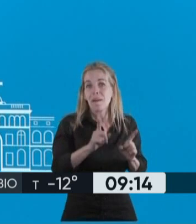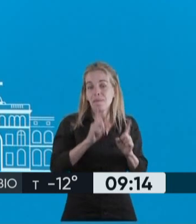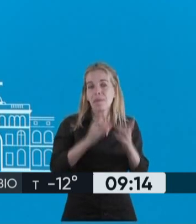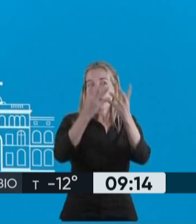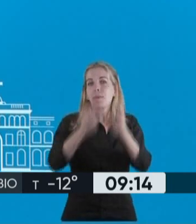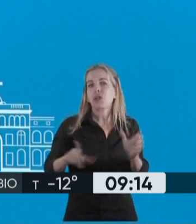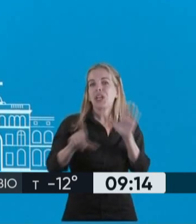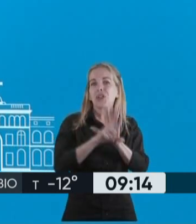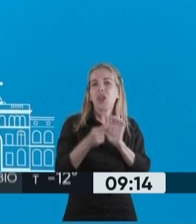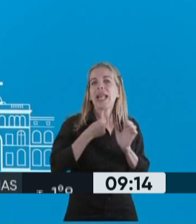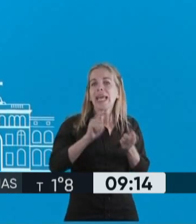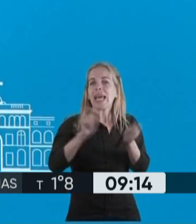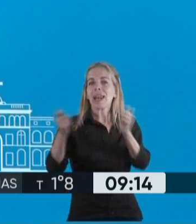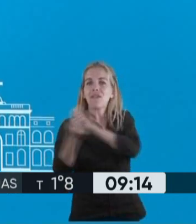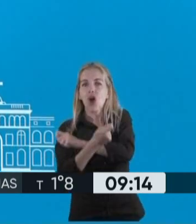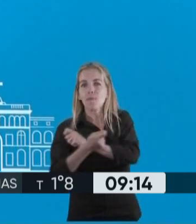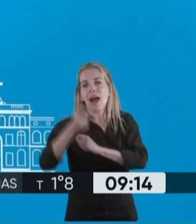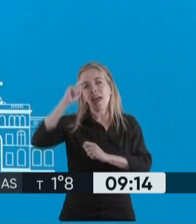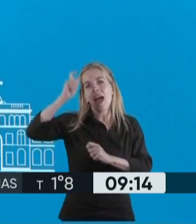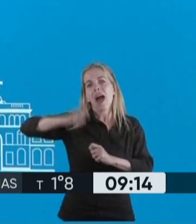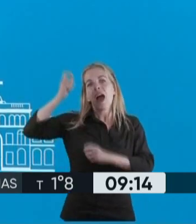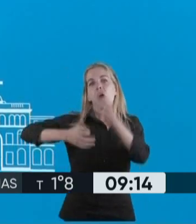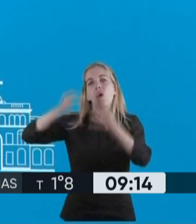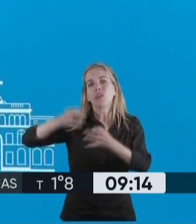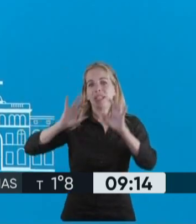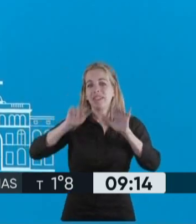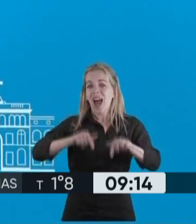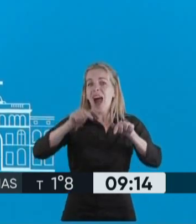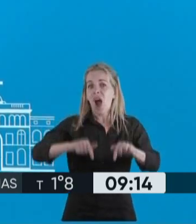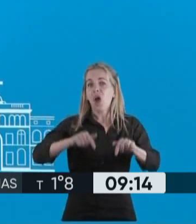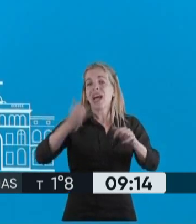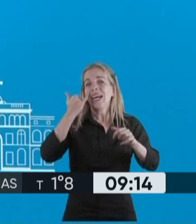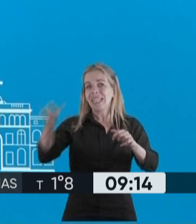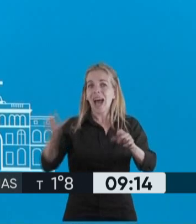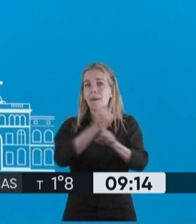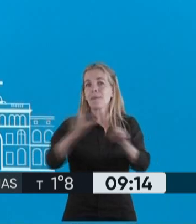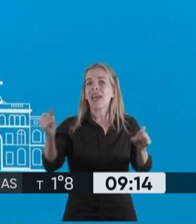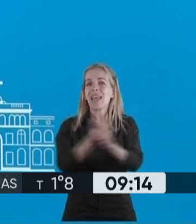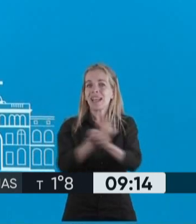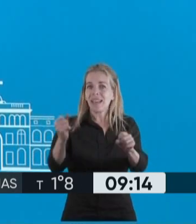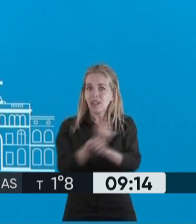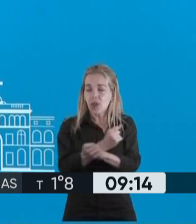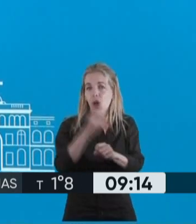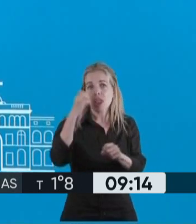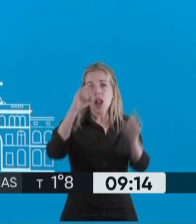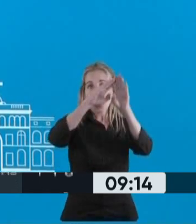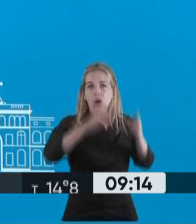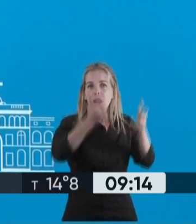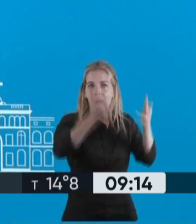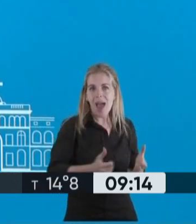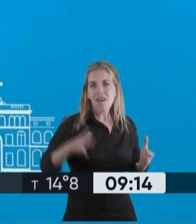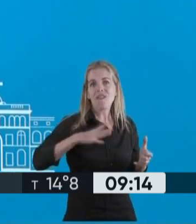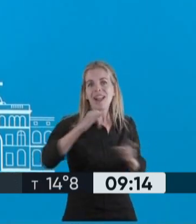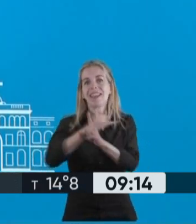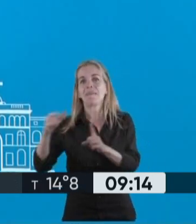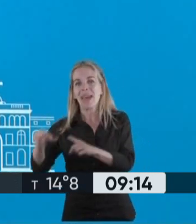que se envió antes de que saliera el fallo de la Corte y que está en tratamiento y que tiene media sanción del Congreso. Lo que el presidente entiende,